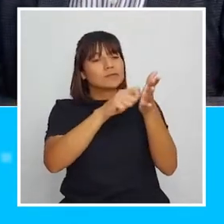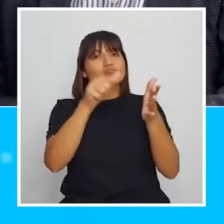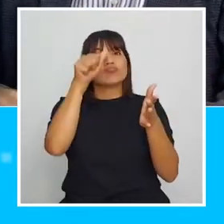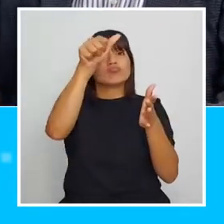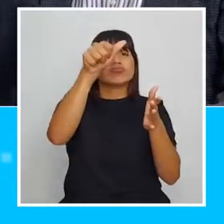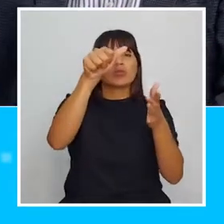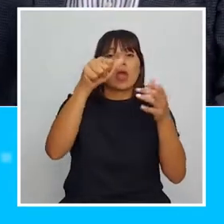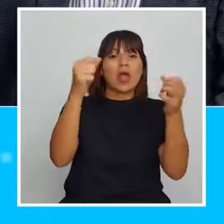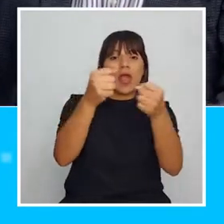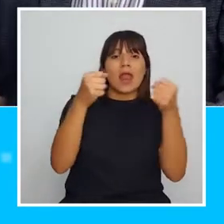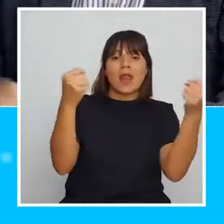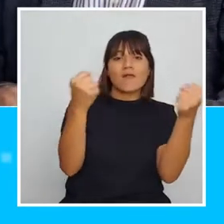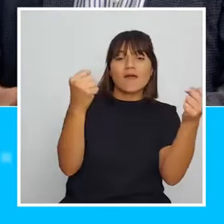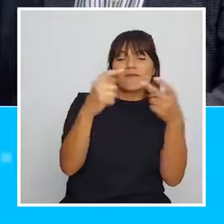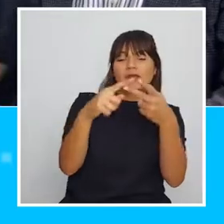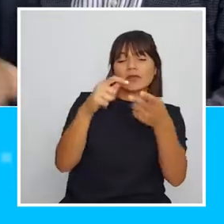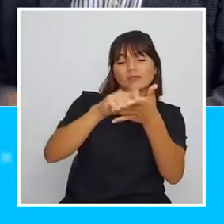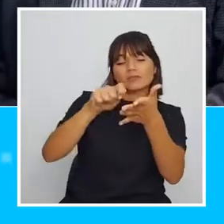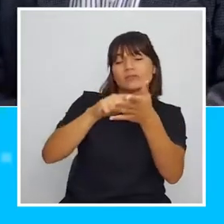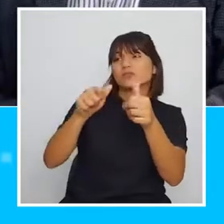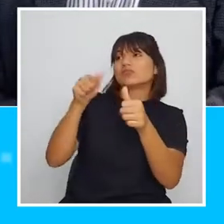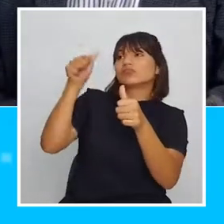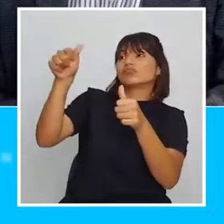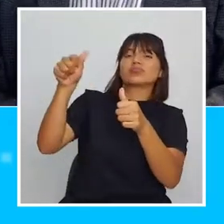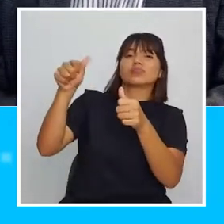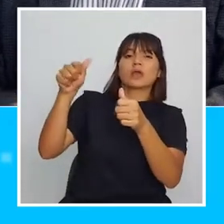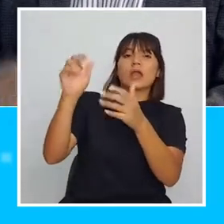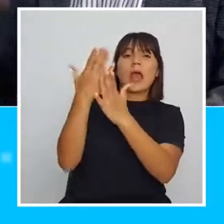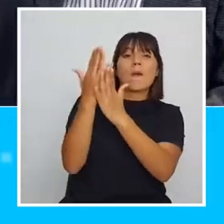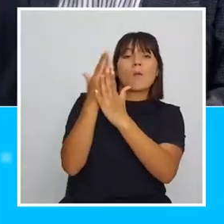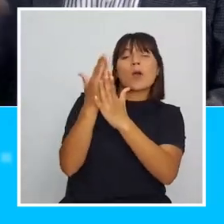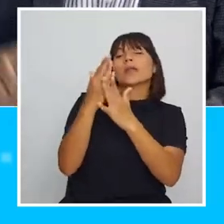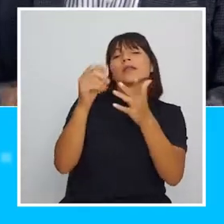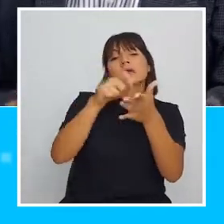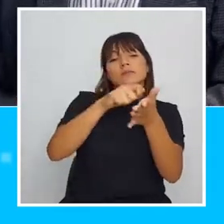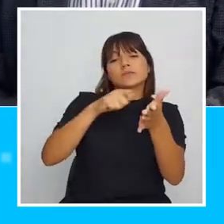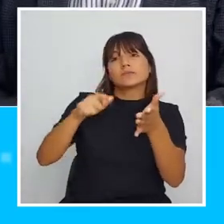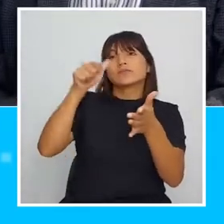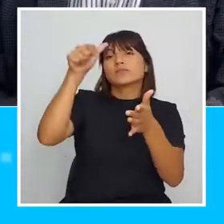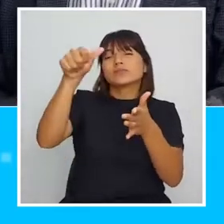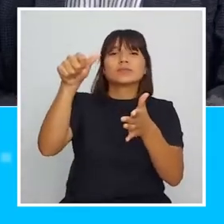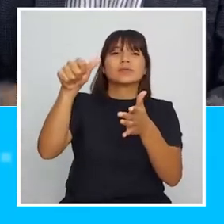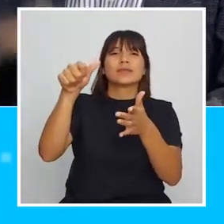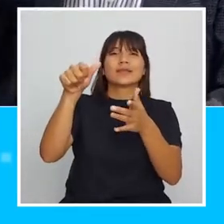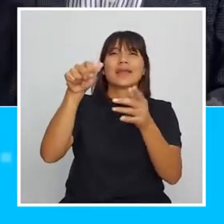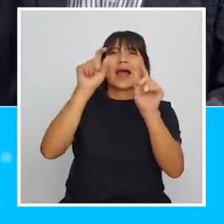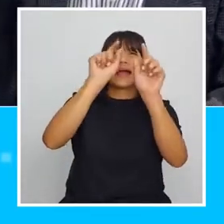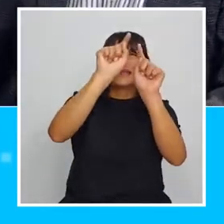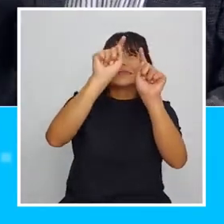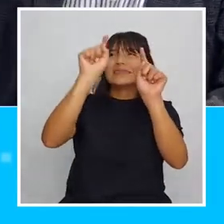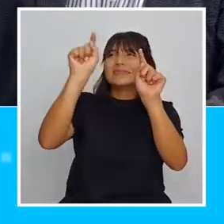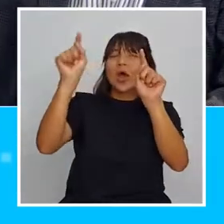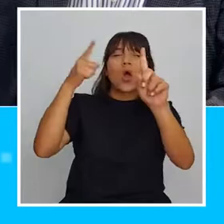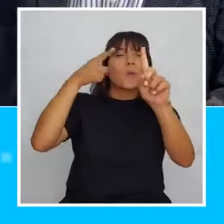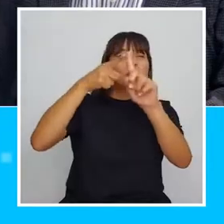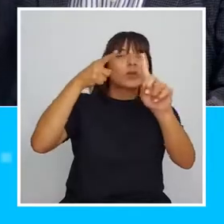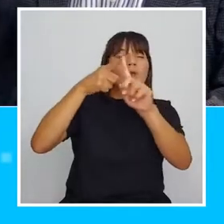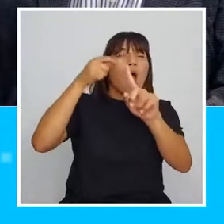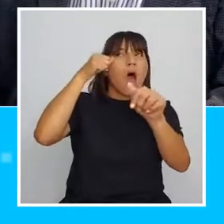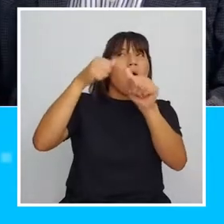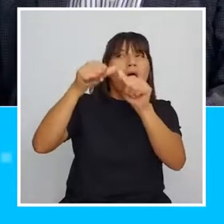la puerta, y otro en la mesa de noche, y que le recuerdan ese objetivo. Entonces, se lo está